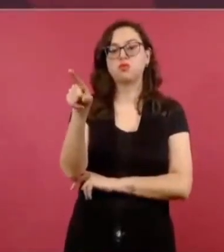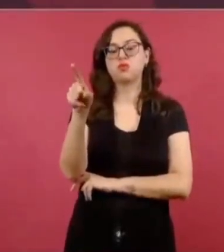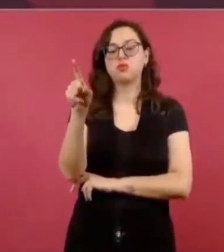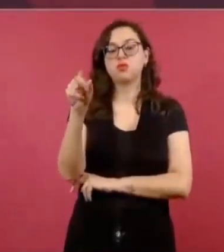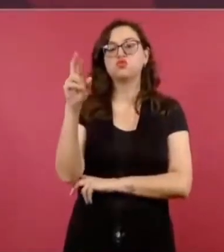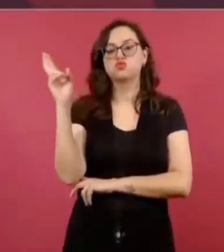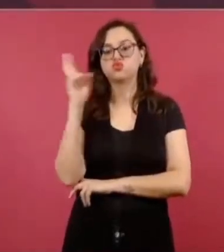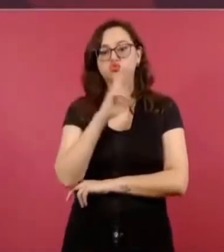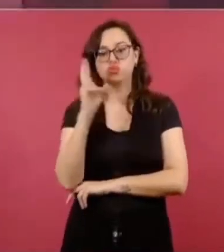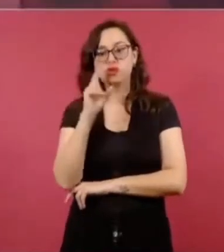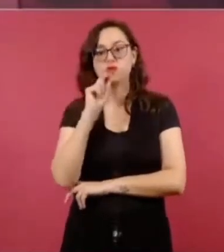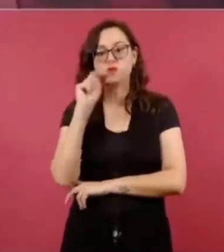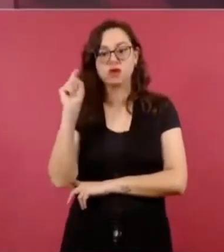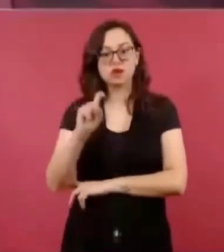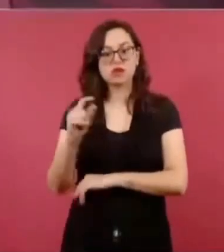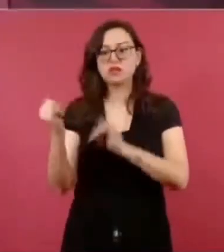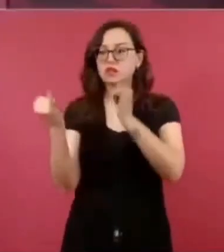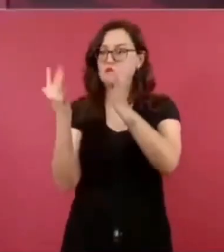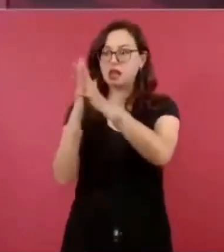y Rusia.